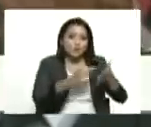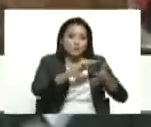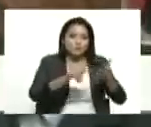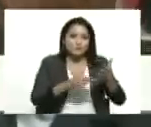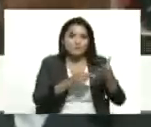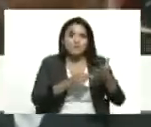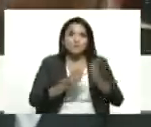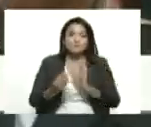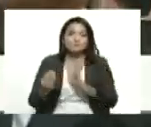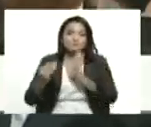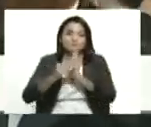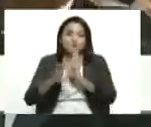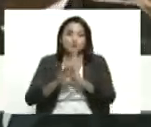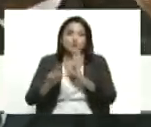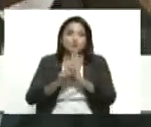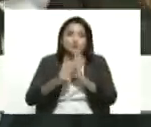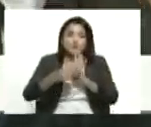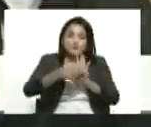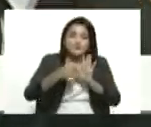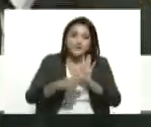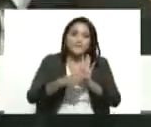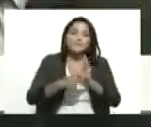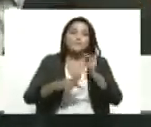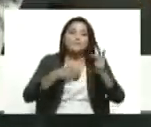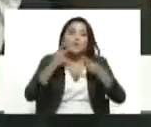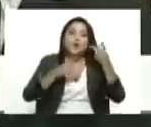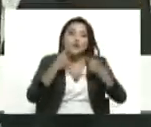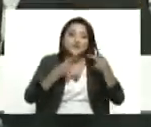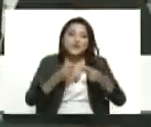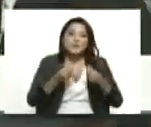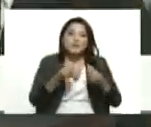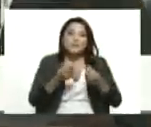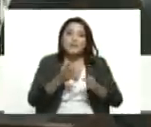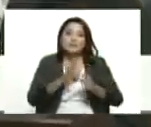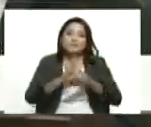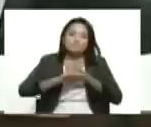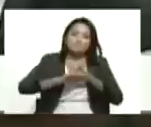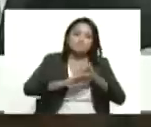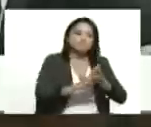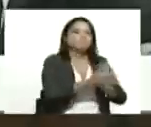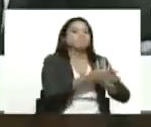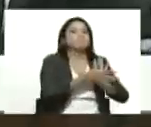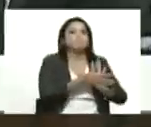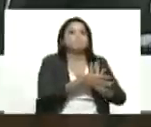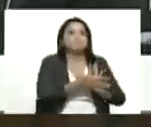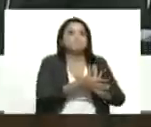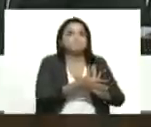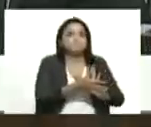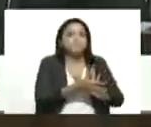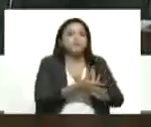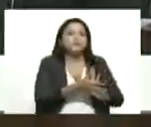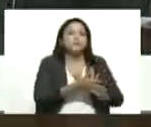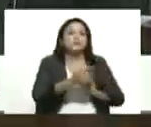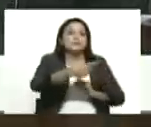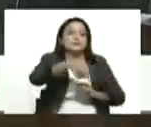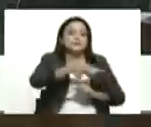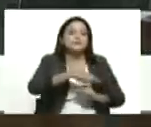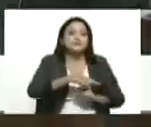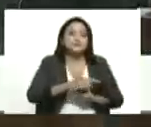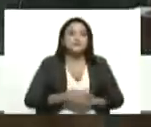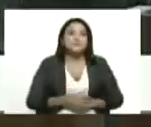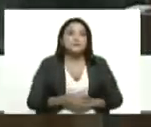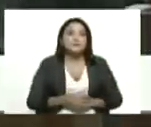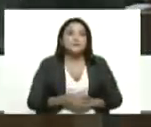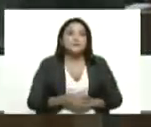ordenamiento jurídico venezolano un instrumento de política criminal como es la extinción de dominio, que complementa el conjunto de